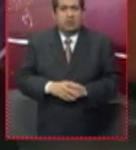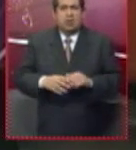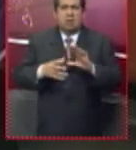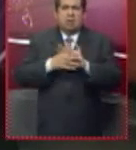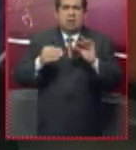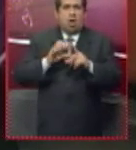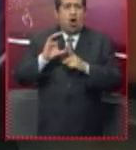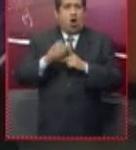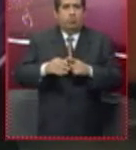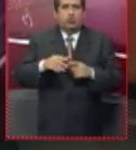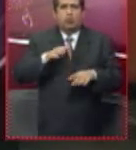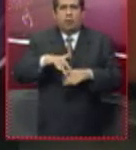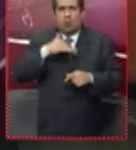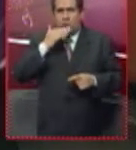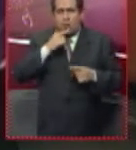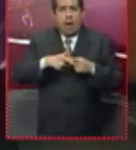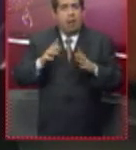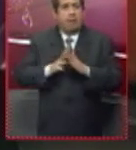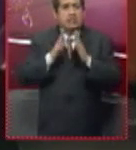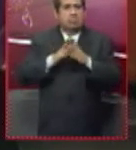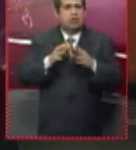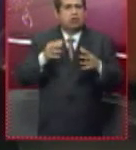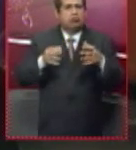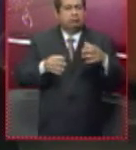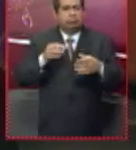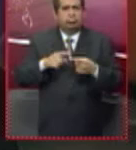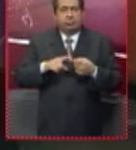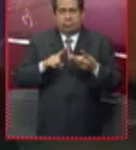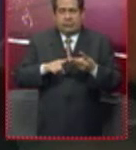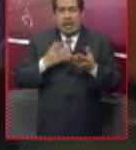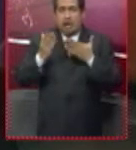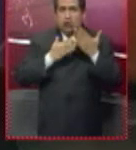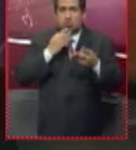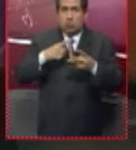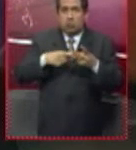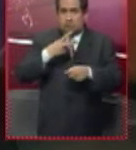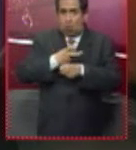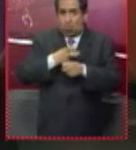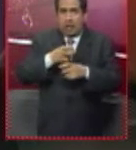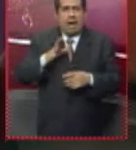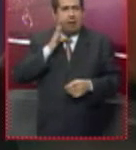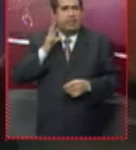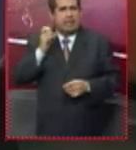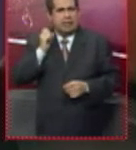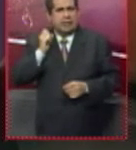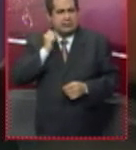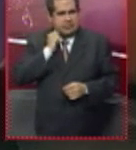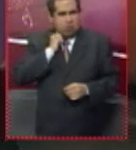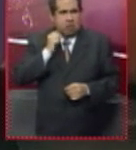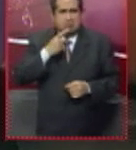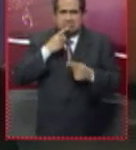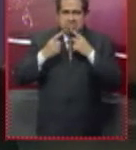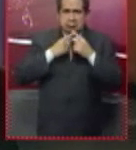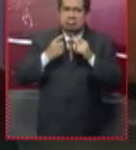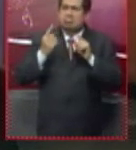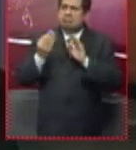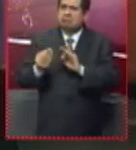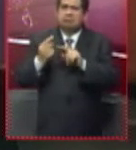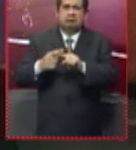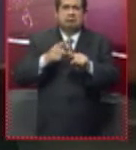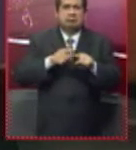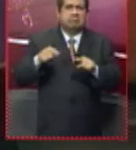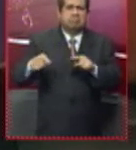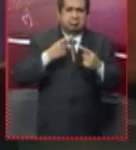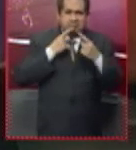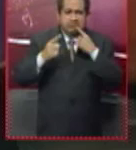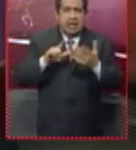Comisiones Unidas de Anticorrupción y Participación Ciudadana, de Gobernación y de Estudio Legislativo Segunda de la Cámara Alta realizaron audiencias públicas para analizar el